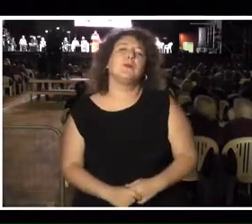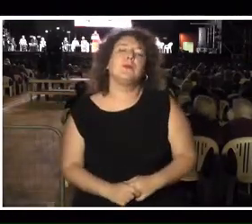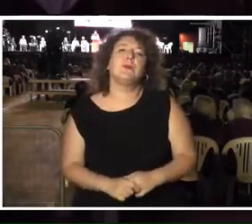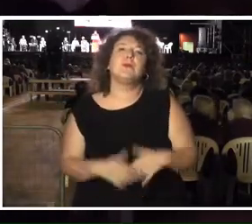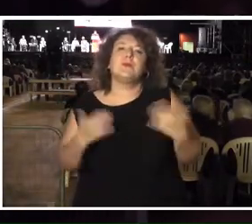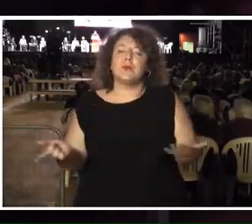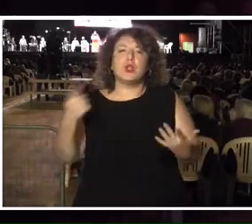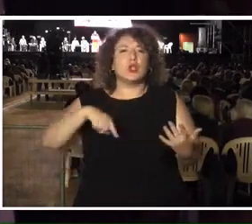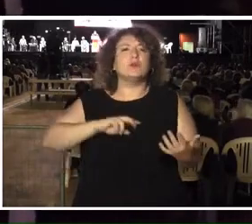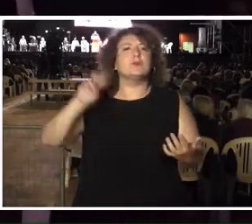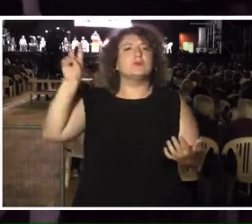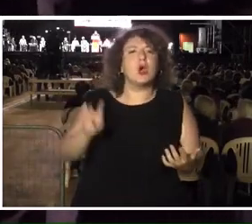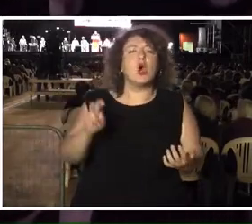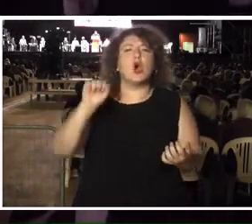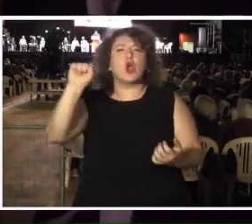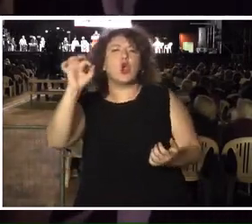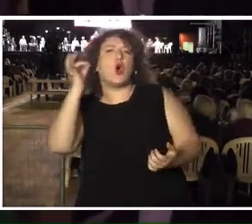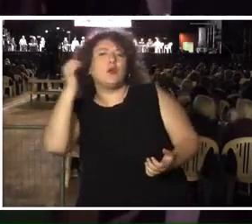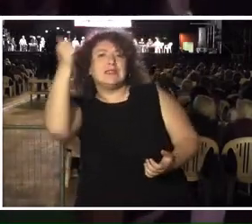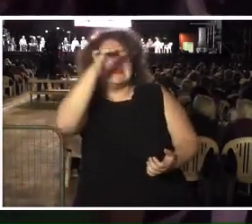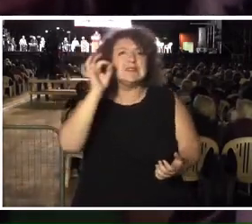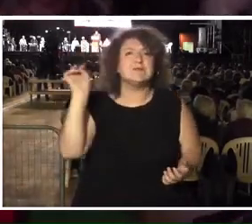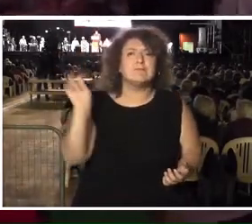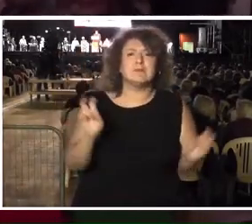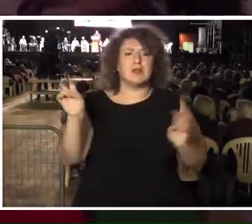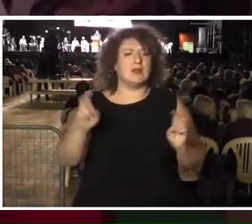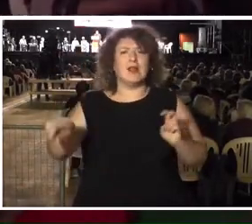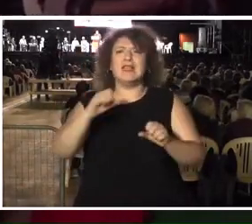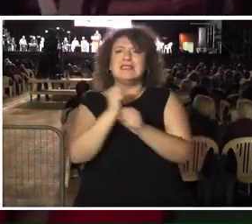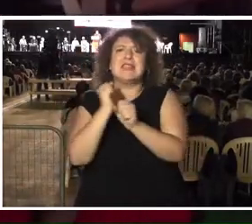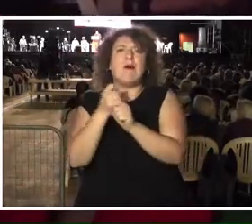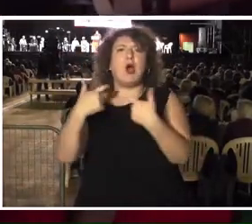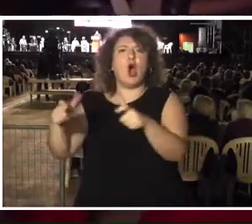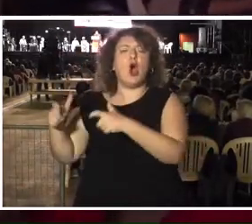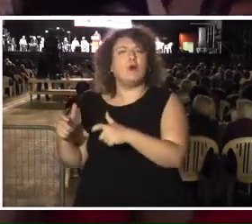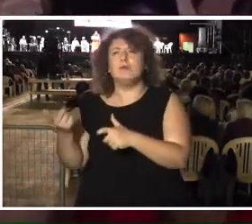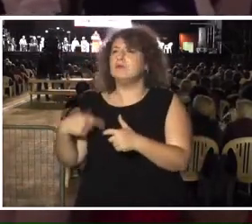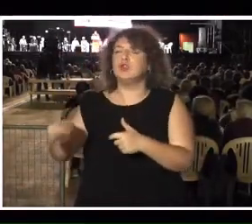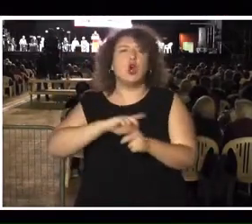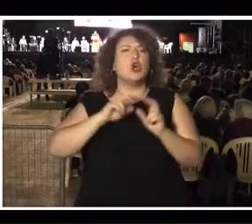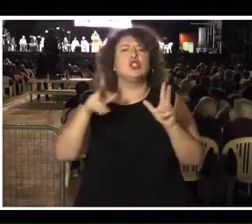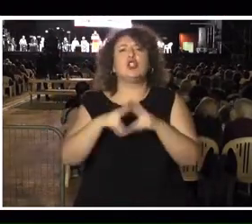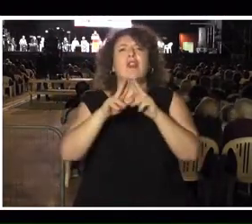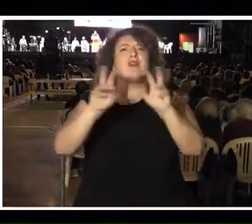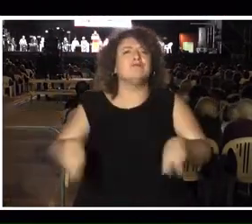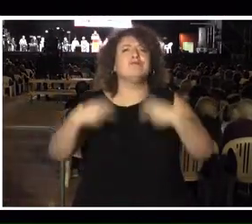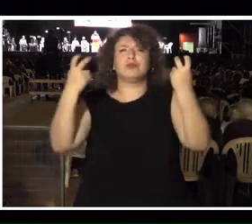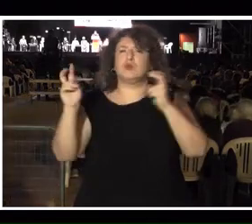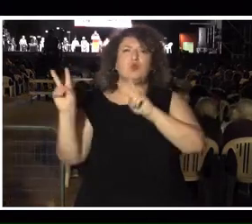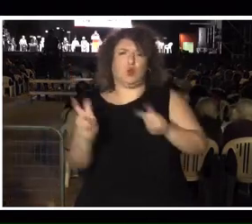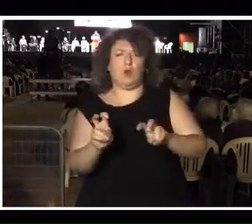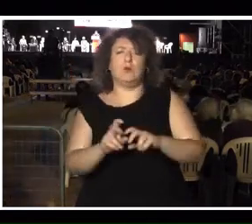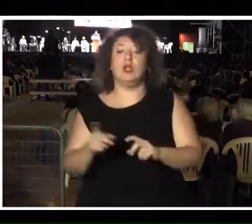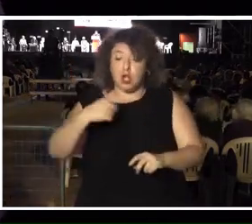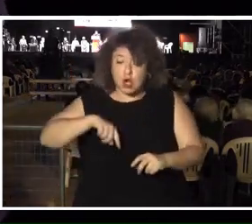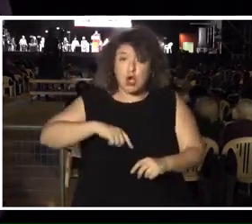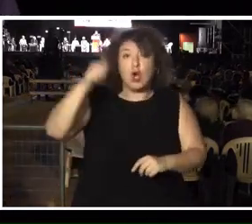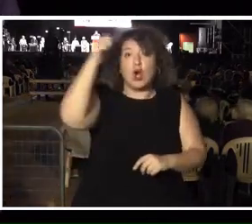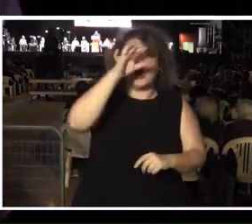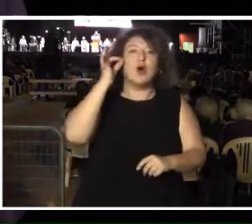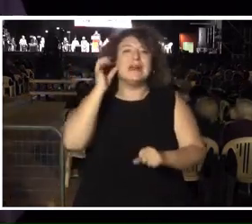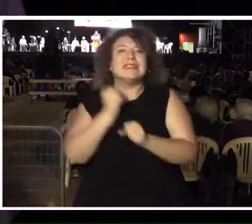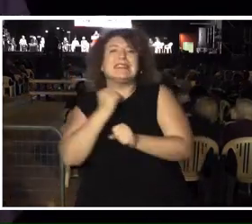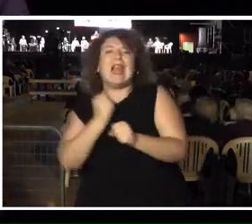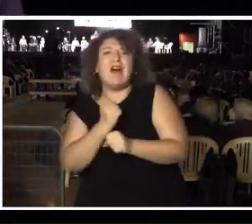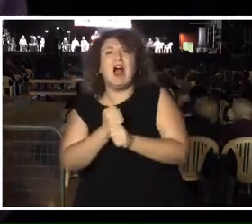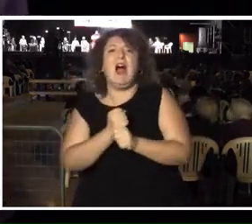Hemos venido, los comunistas, las comunistas, para convertir a la clase obrera en la rectora de una sociedad nueva. Somos nosotras, las trabajadoras, las que